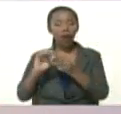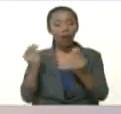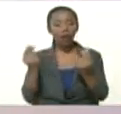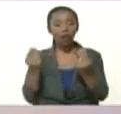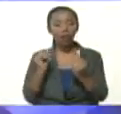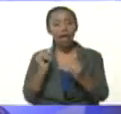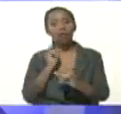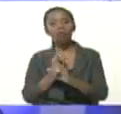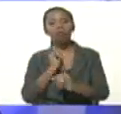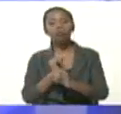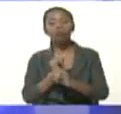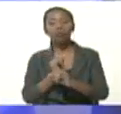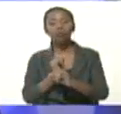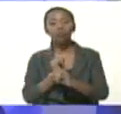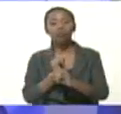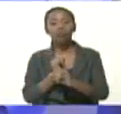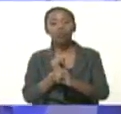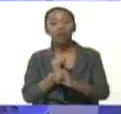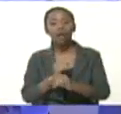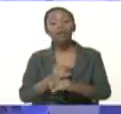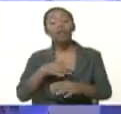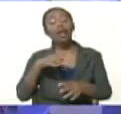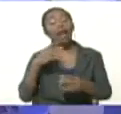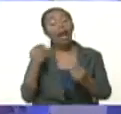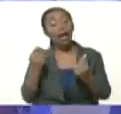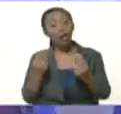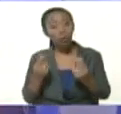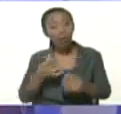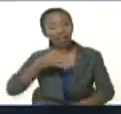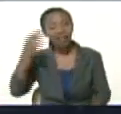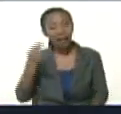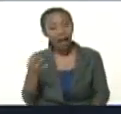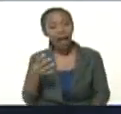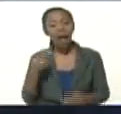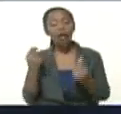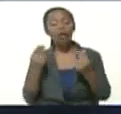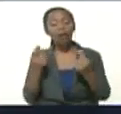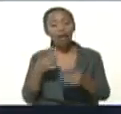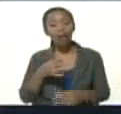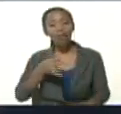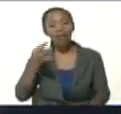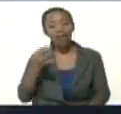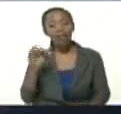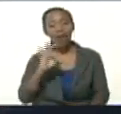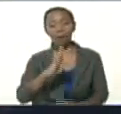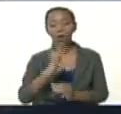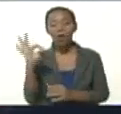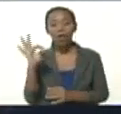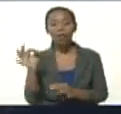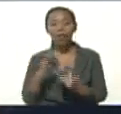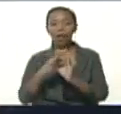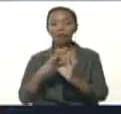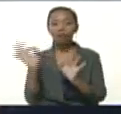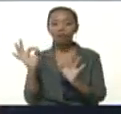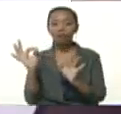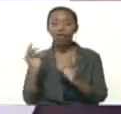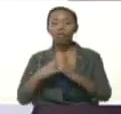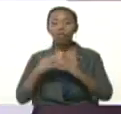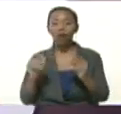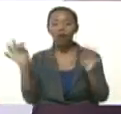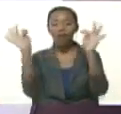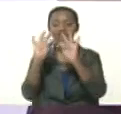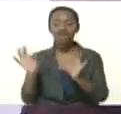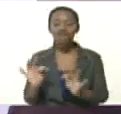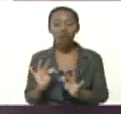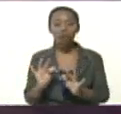digital. De la economía real, la economía digital, de la moneda, de la criptomoneda y de todas las